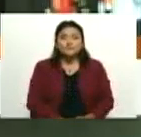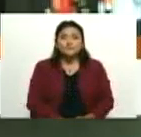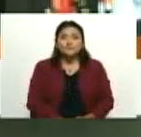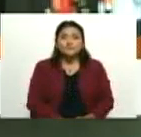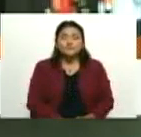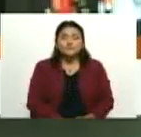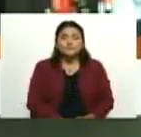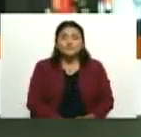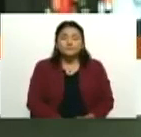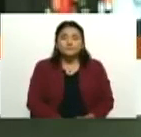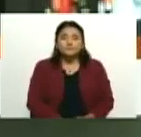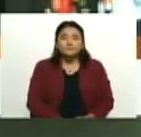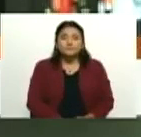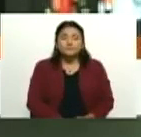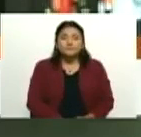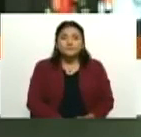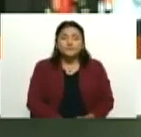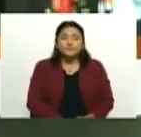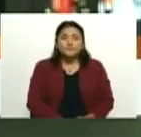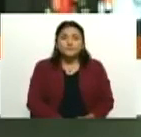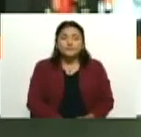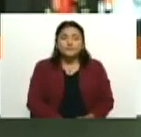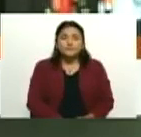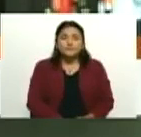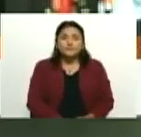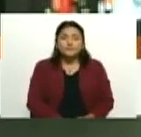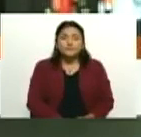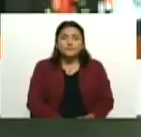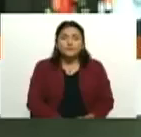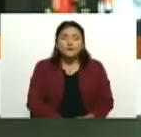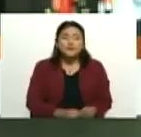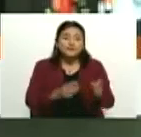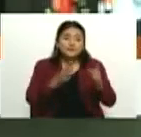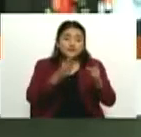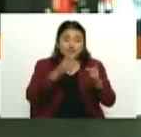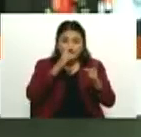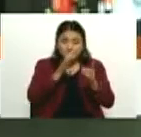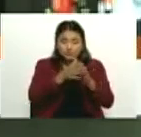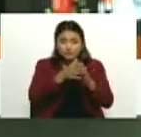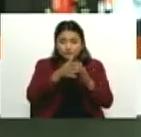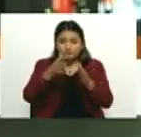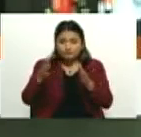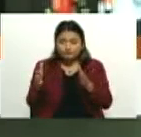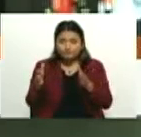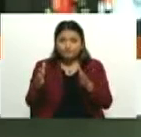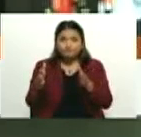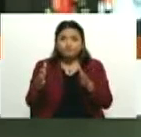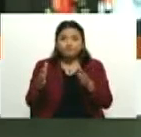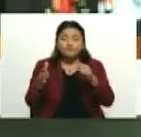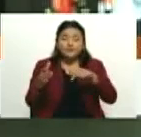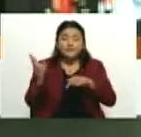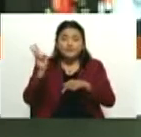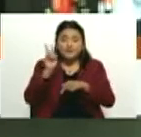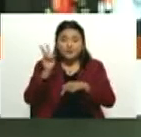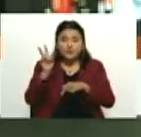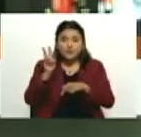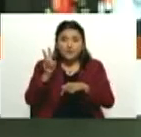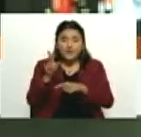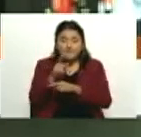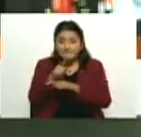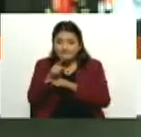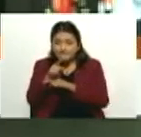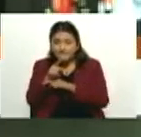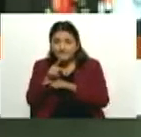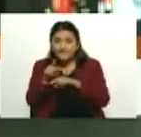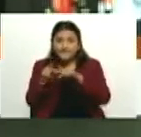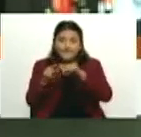6 años exactamente transcurrieron desde el intento de la opción armada en Venezuela y en Cuba hasta